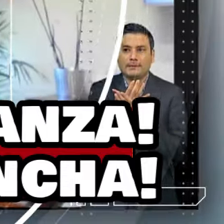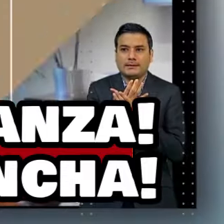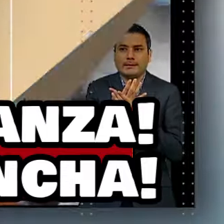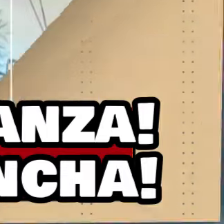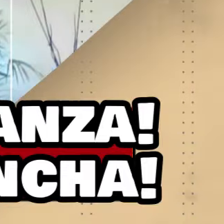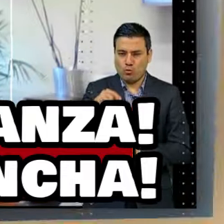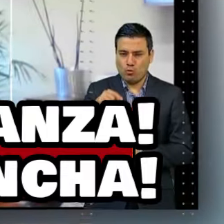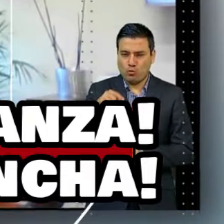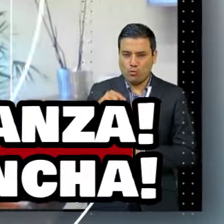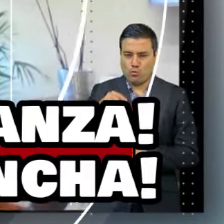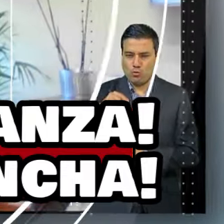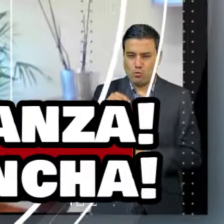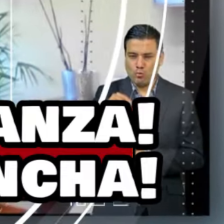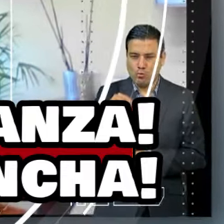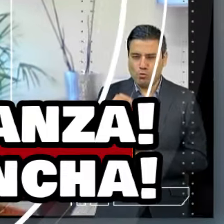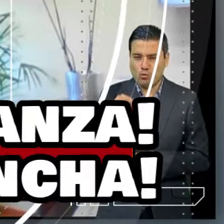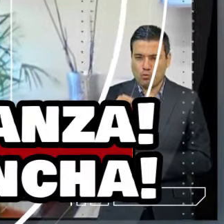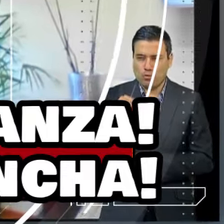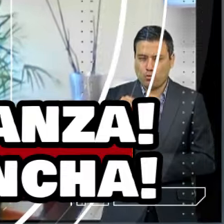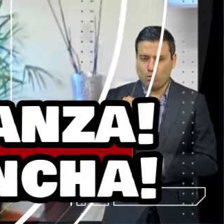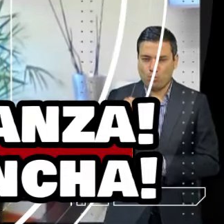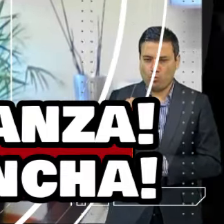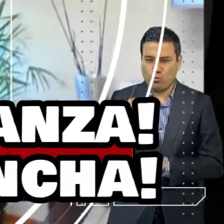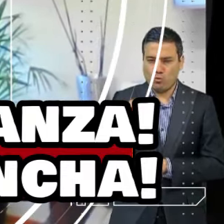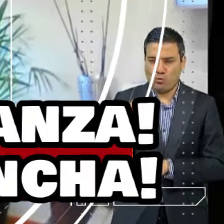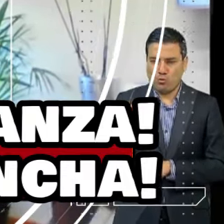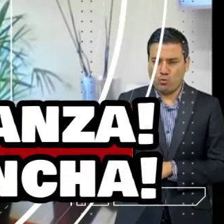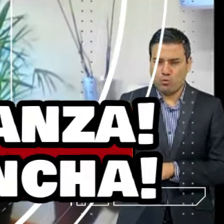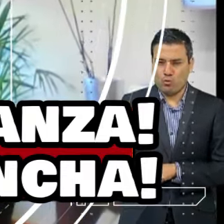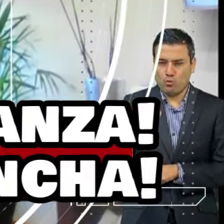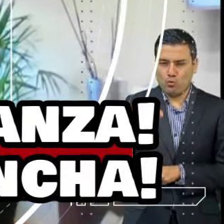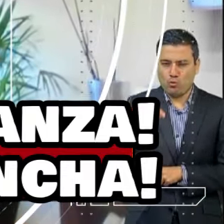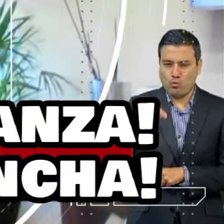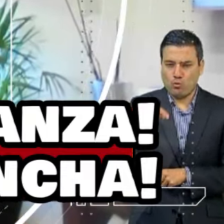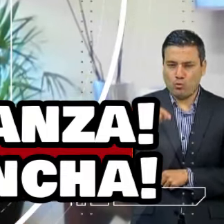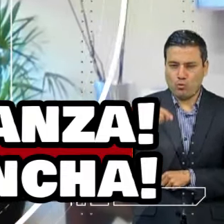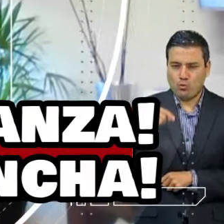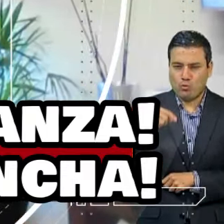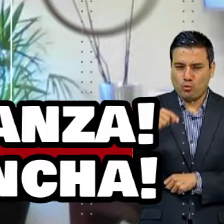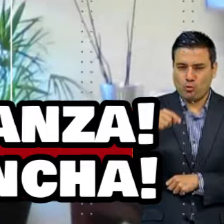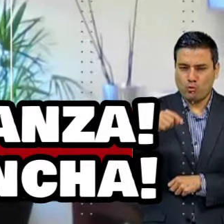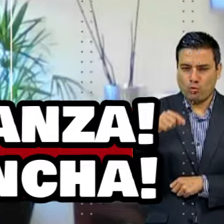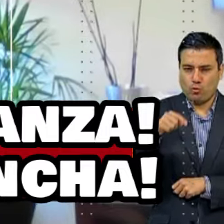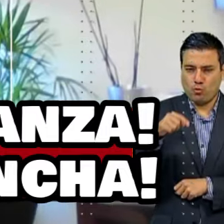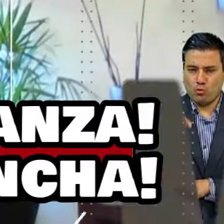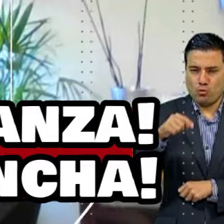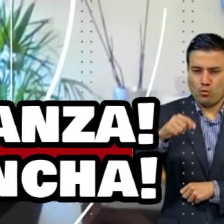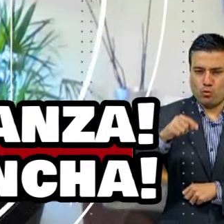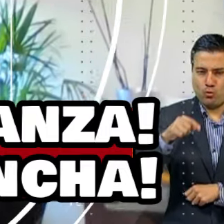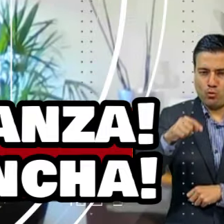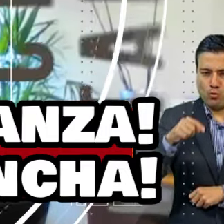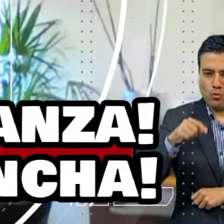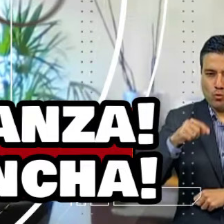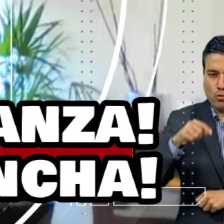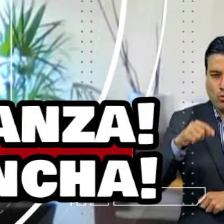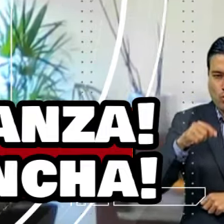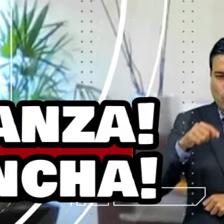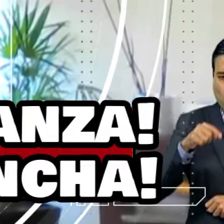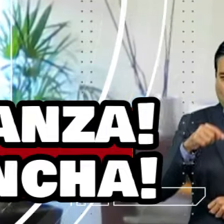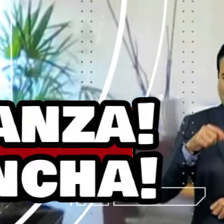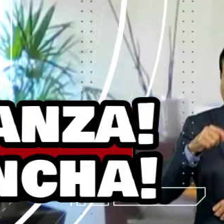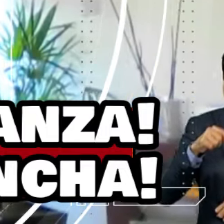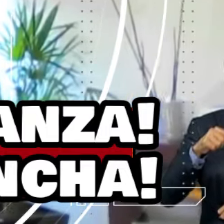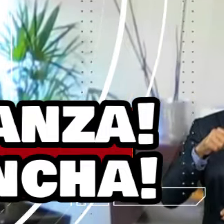de ciertos partidos políticos es decir morena lo que supuestamente ponía en riesgo su seguridad y la integridad del proceso